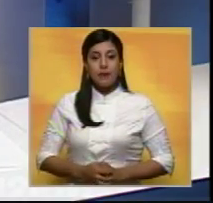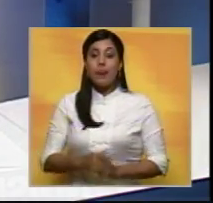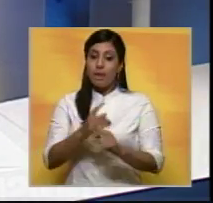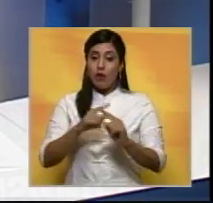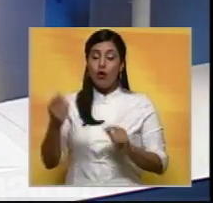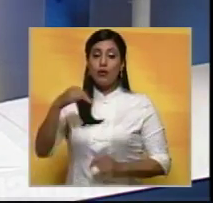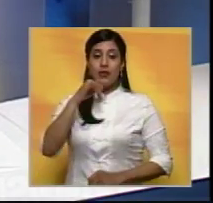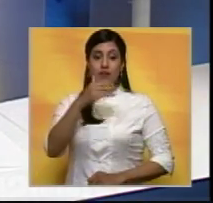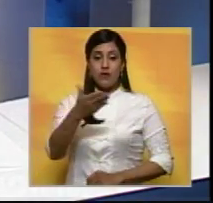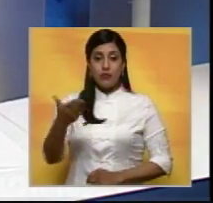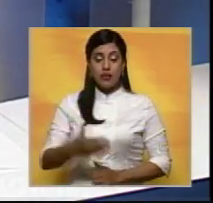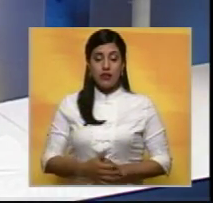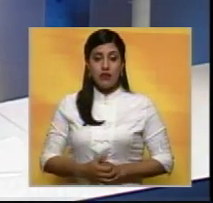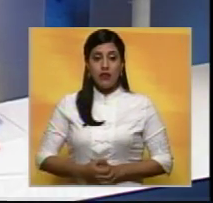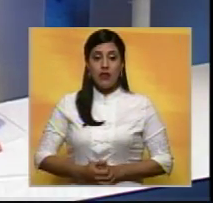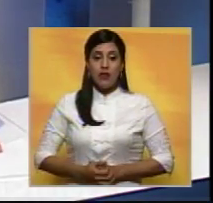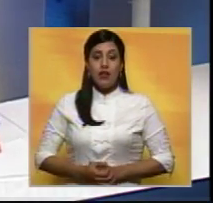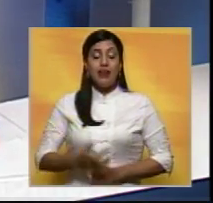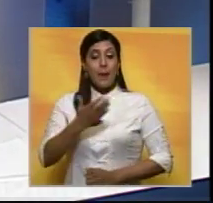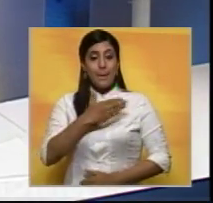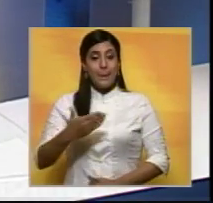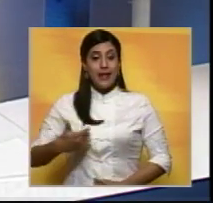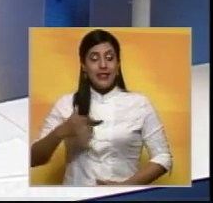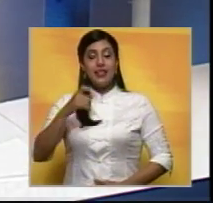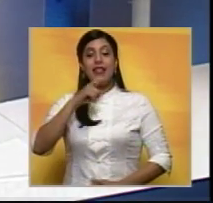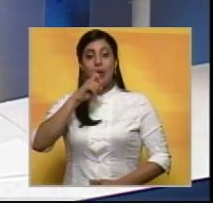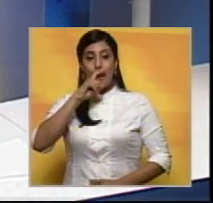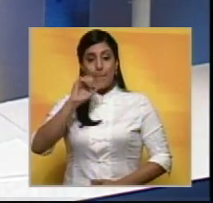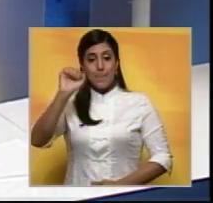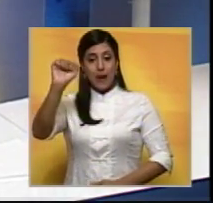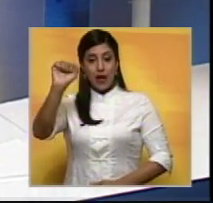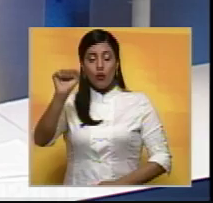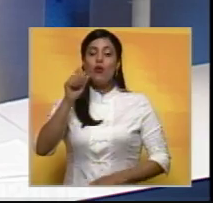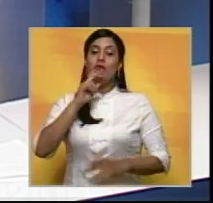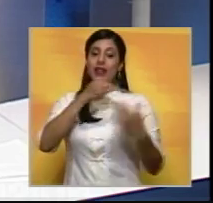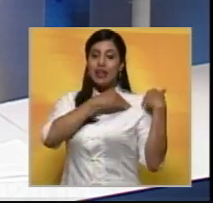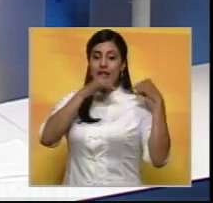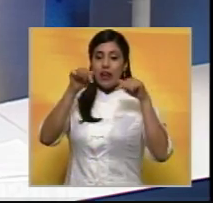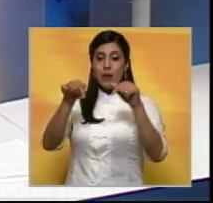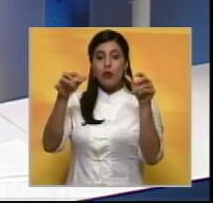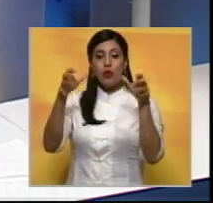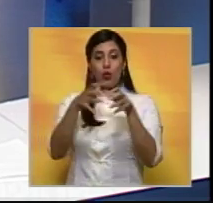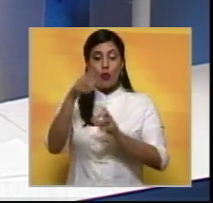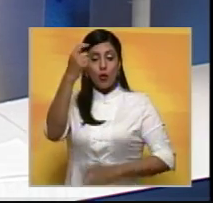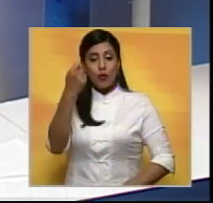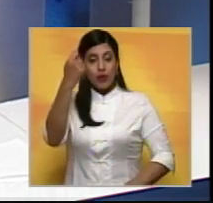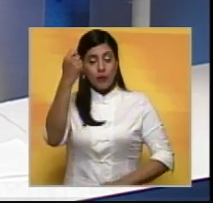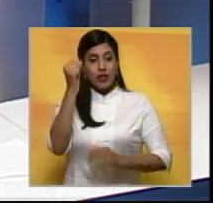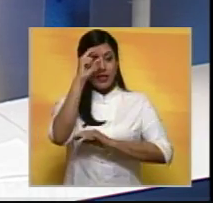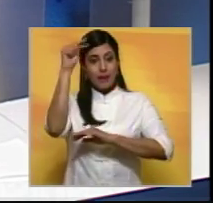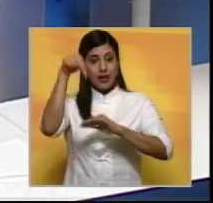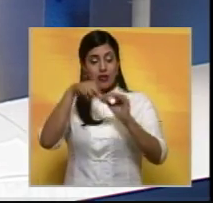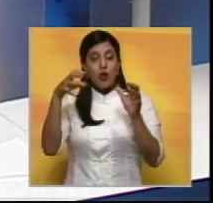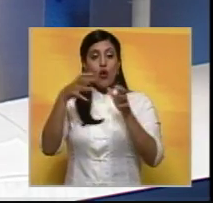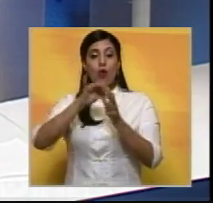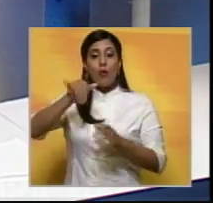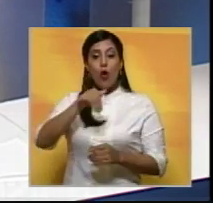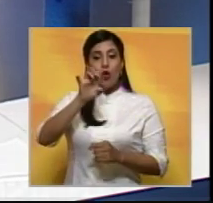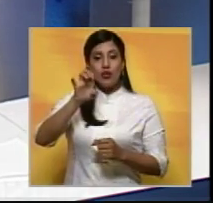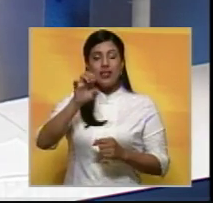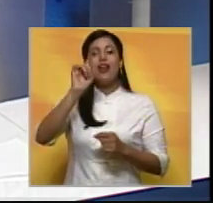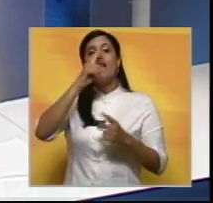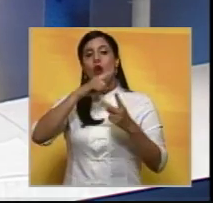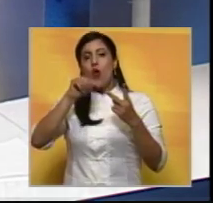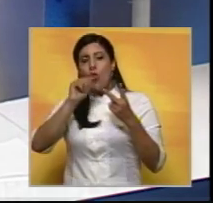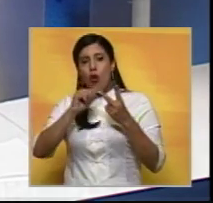Vamos con más información. El presidente de la República, Nicolás Maduro, responsabilizó a los diputados de la Asamblea Nacional, José Guerra y Tomás